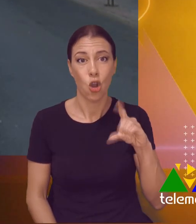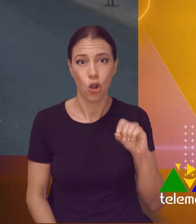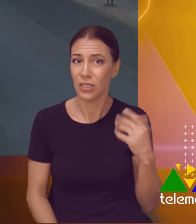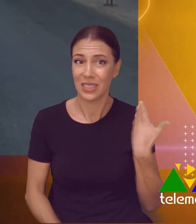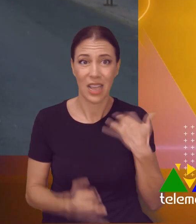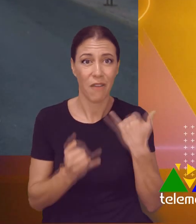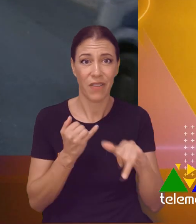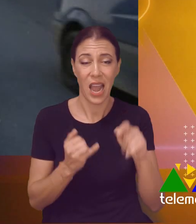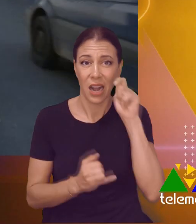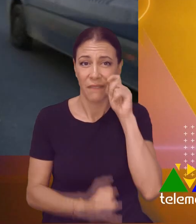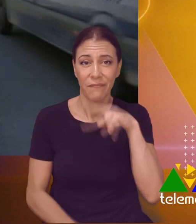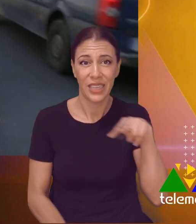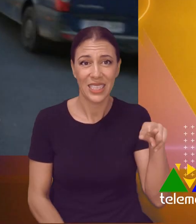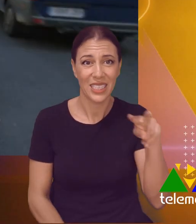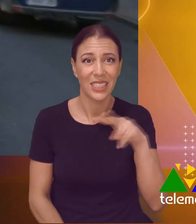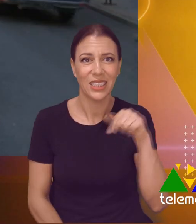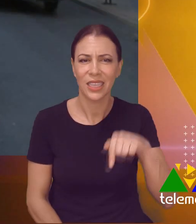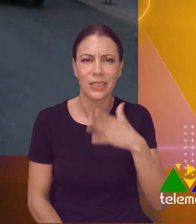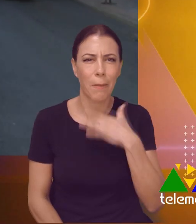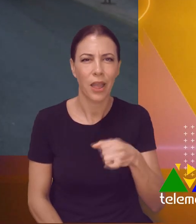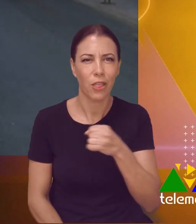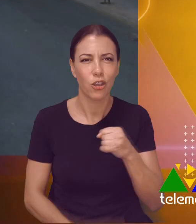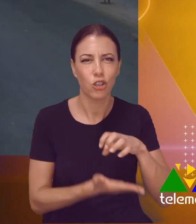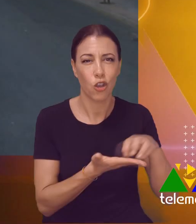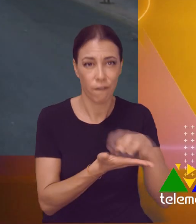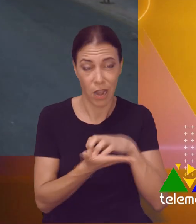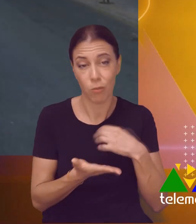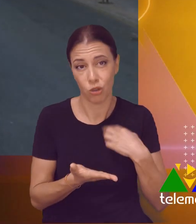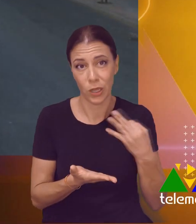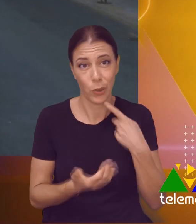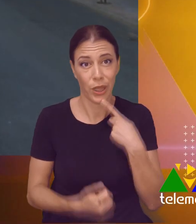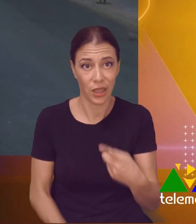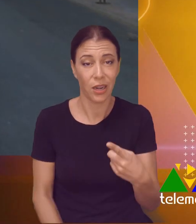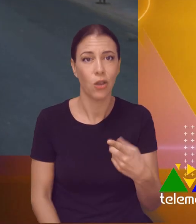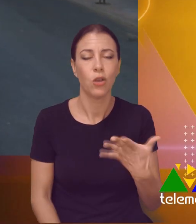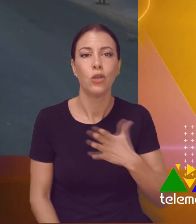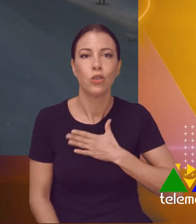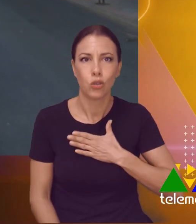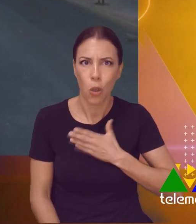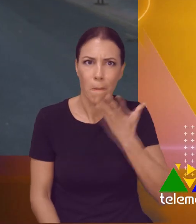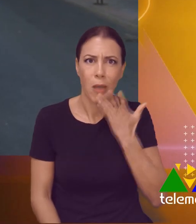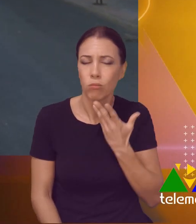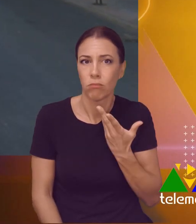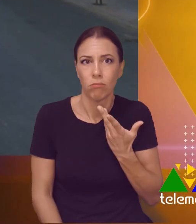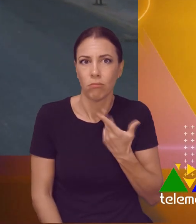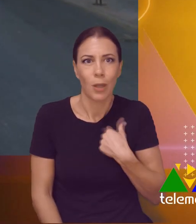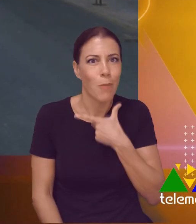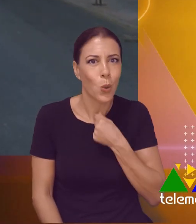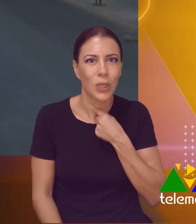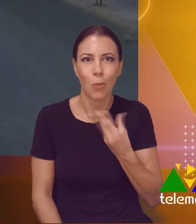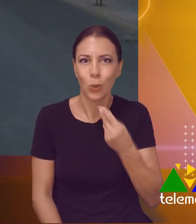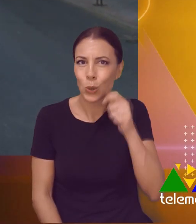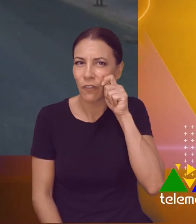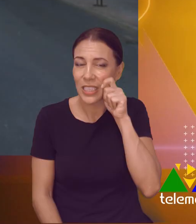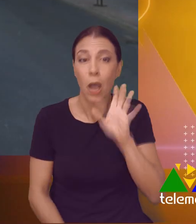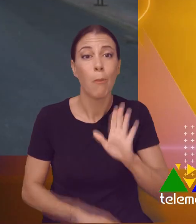este precioso barrio, porque hay que decirlo así, es precioso. Me ha gustado muchísimo visitarlo, primero porque no es un barrio asiduo, siempre